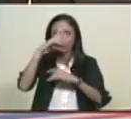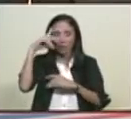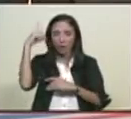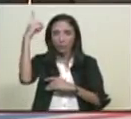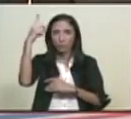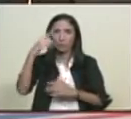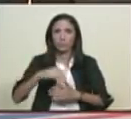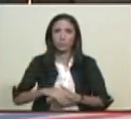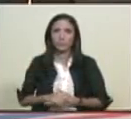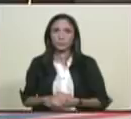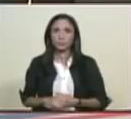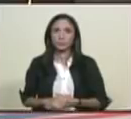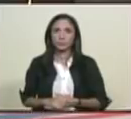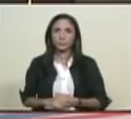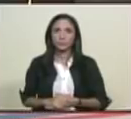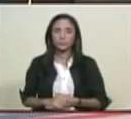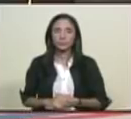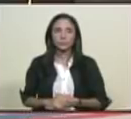pueblo.